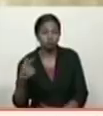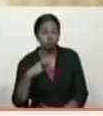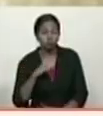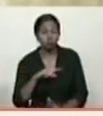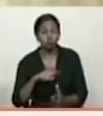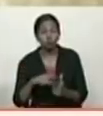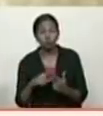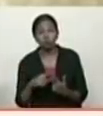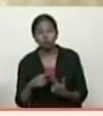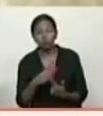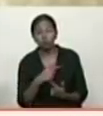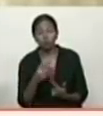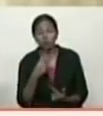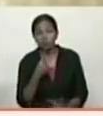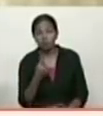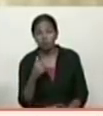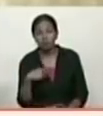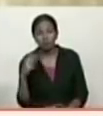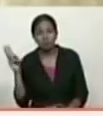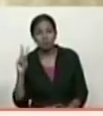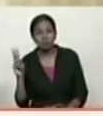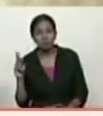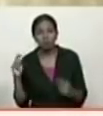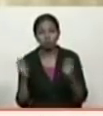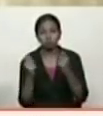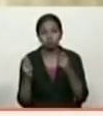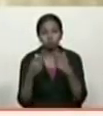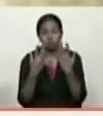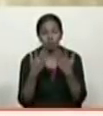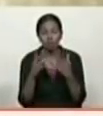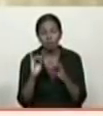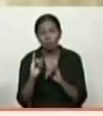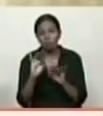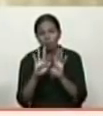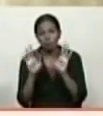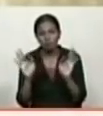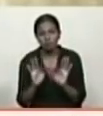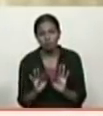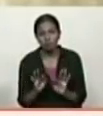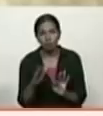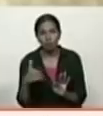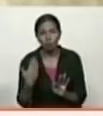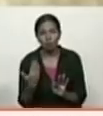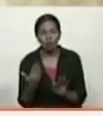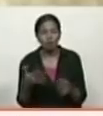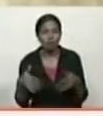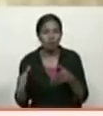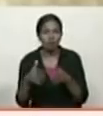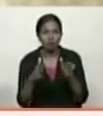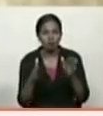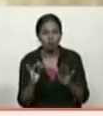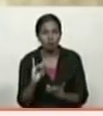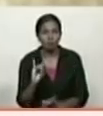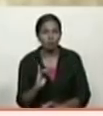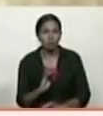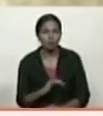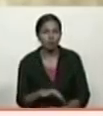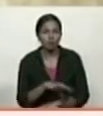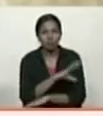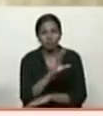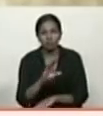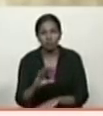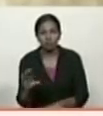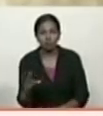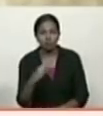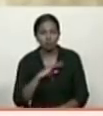será Venezuela quien promueva el armamentismo, la carrera armamentista o una guerra en América Latina y el Caribe. Nosotros somos